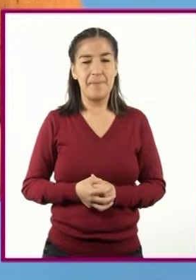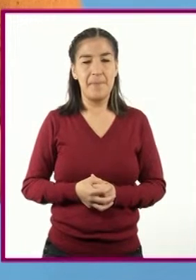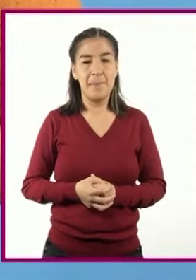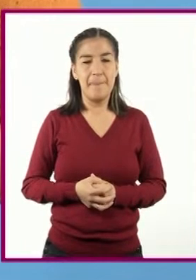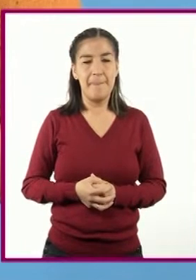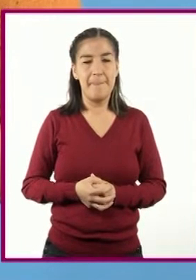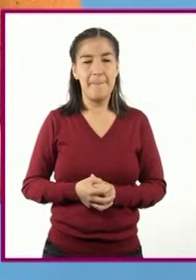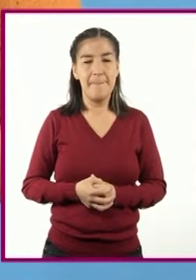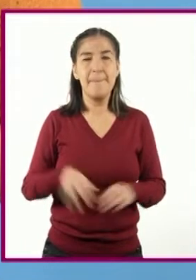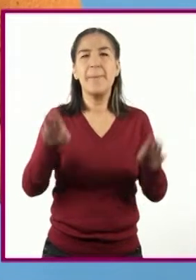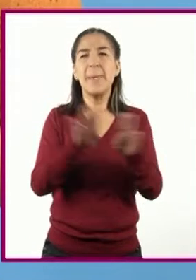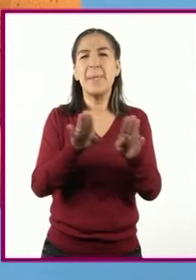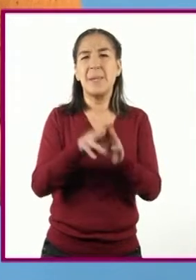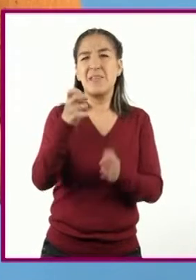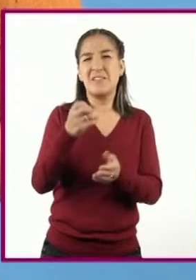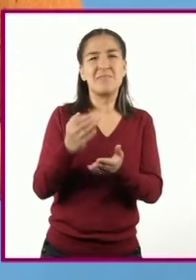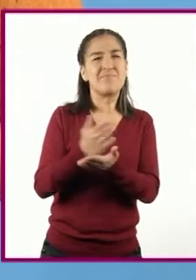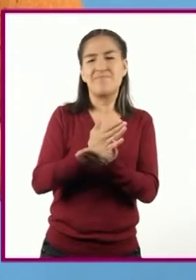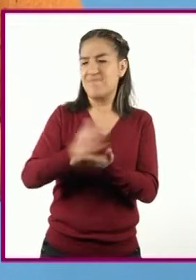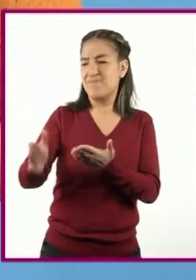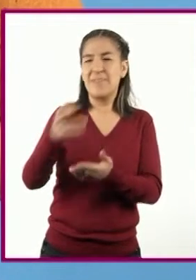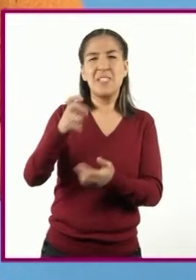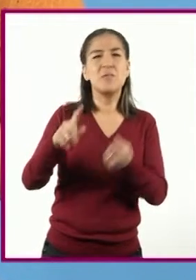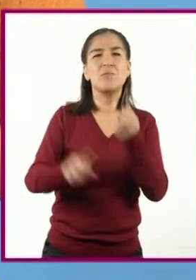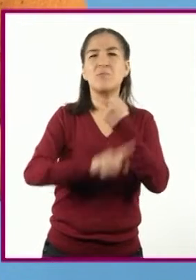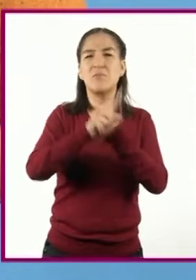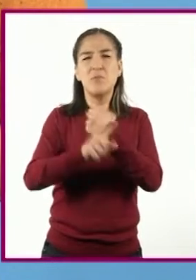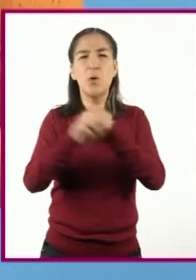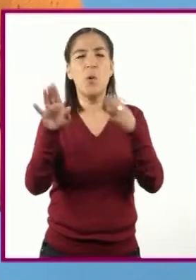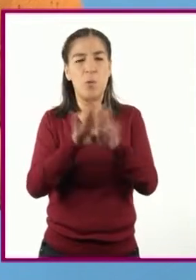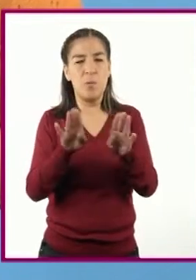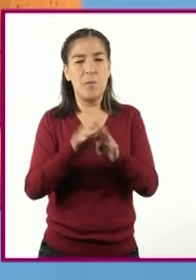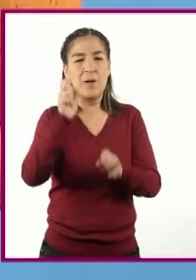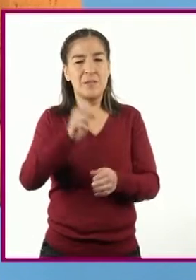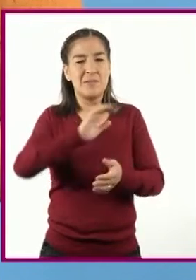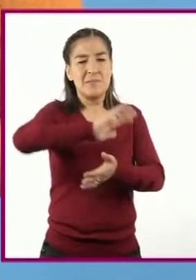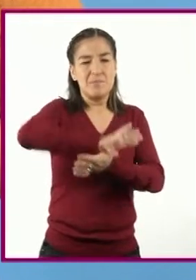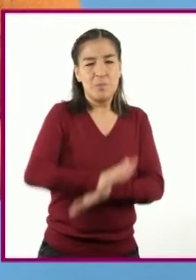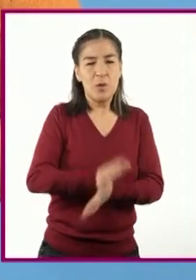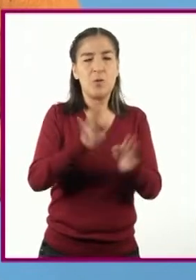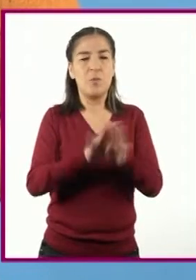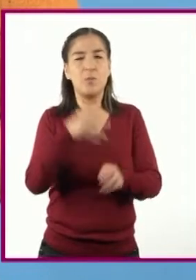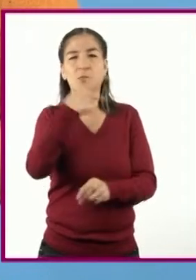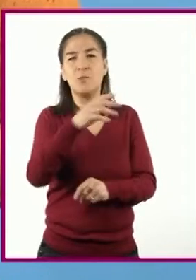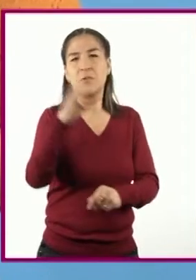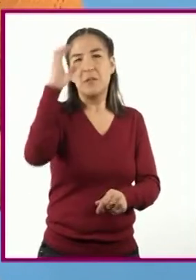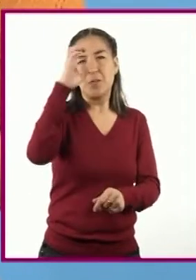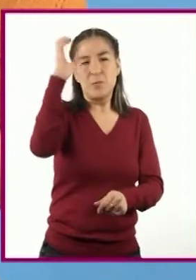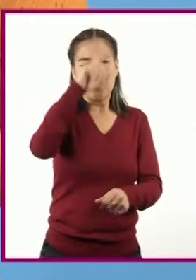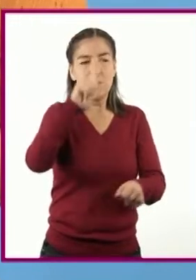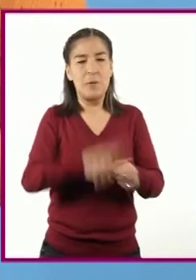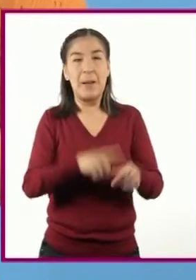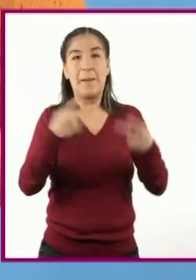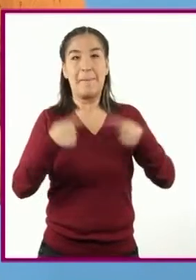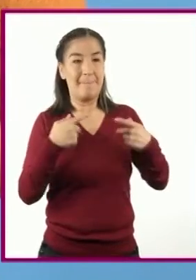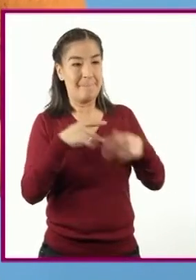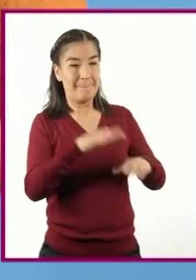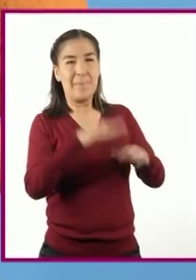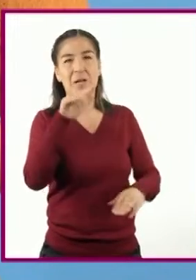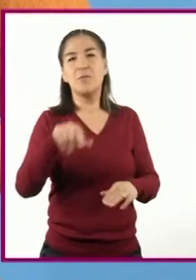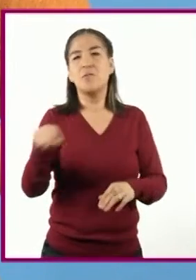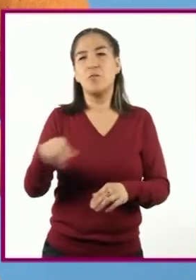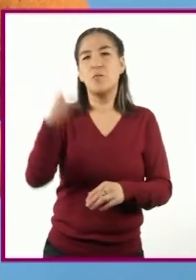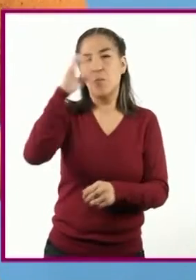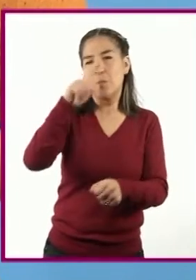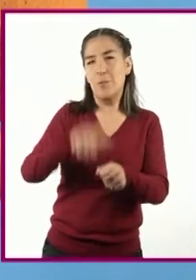a las formas de imposición de la cultura hegemónica y marginación de las culturas minoritarias.